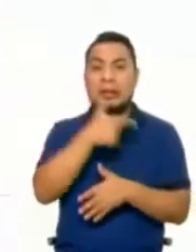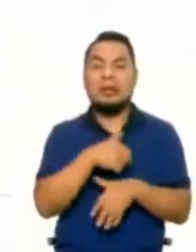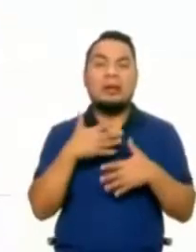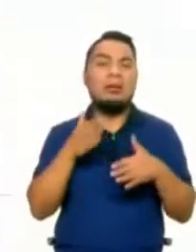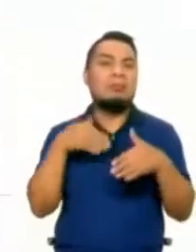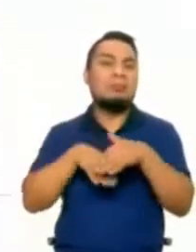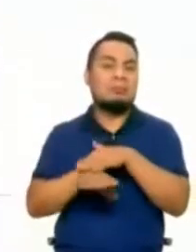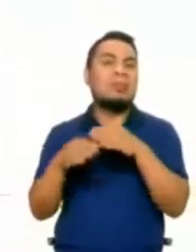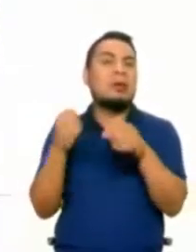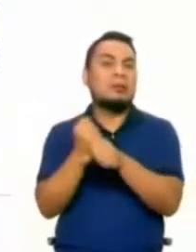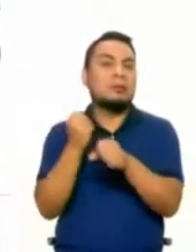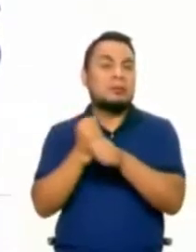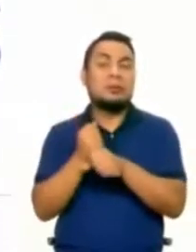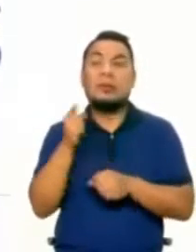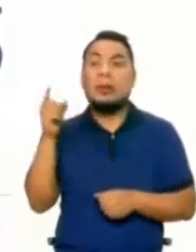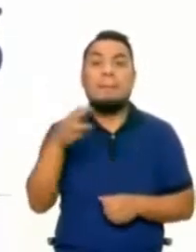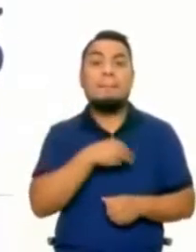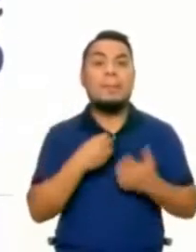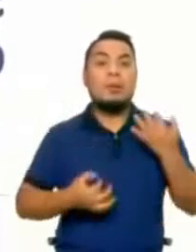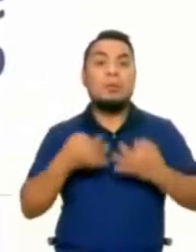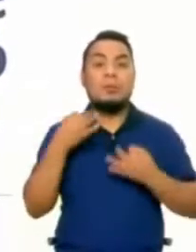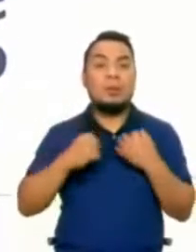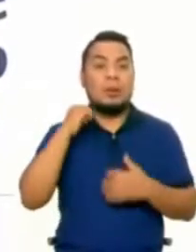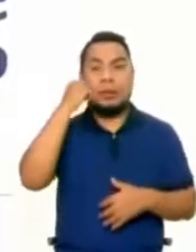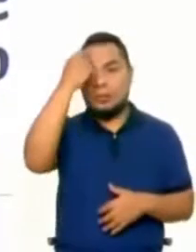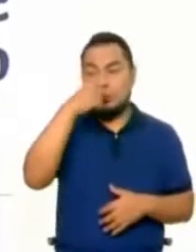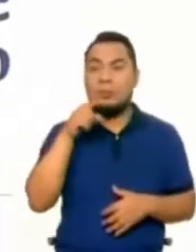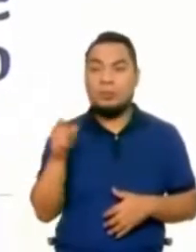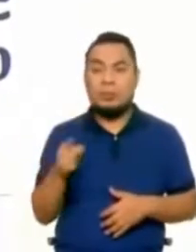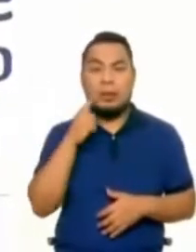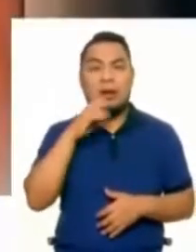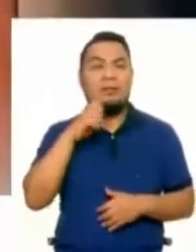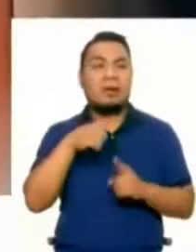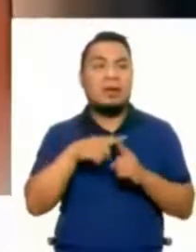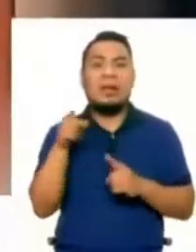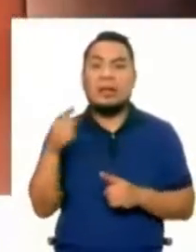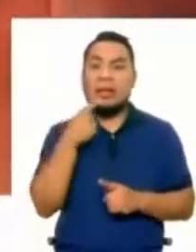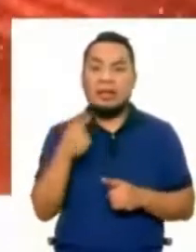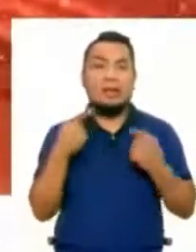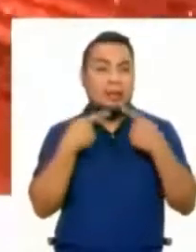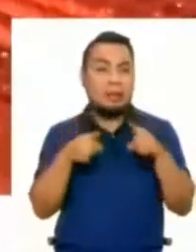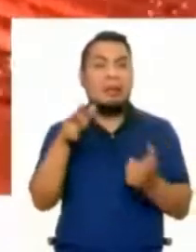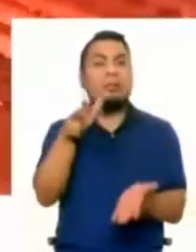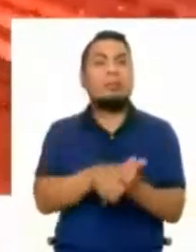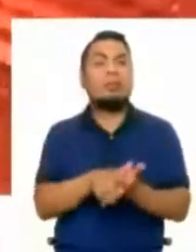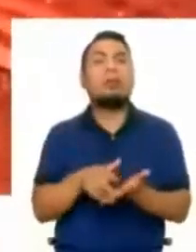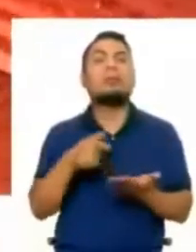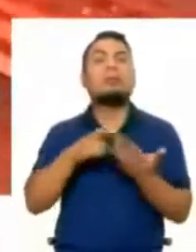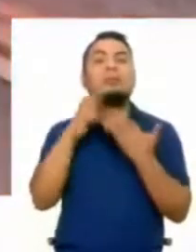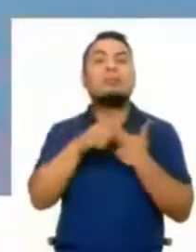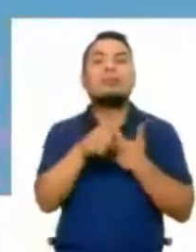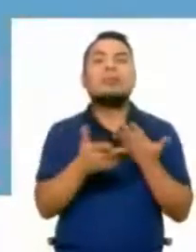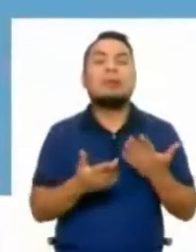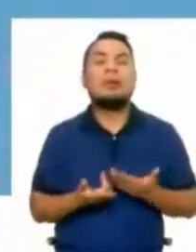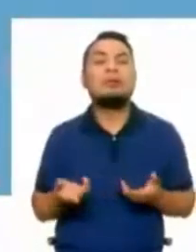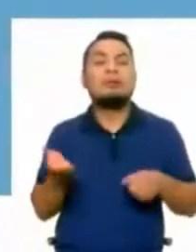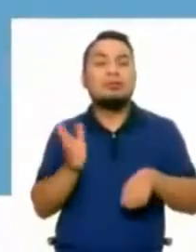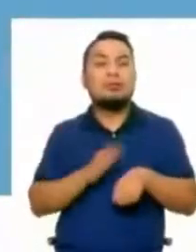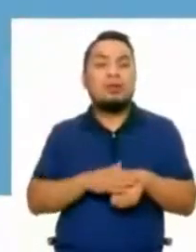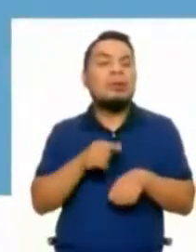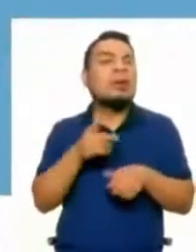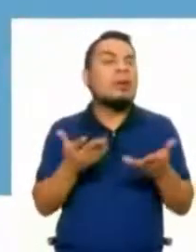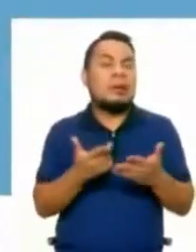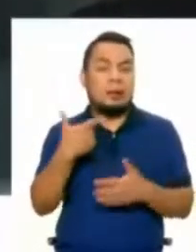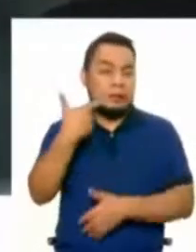3 dosis. Por su parte, el ministro de Justicia y Derechos Humanos, Félix Hierro, anunció la aprobación del proyecto de ley sobre la castración